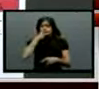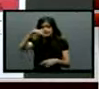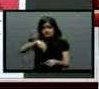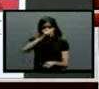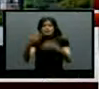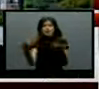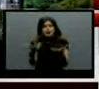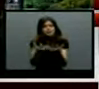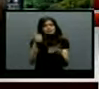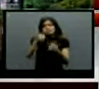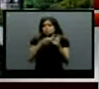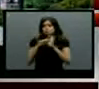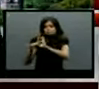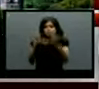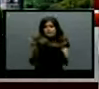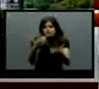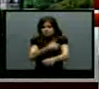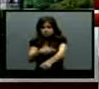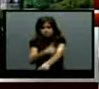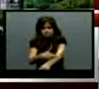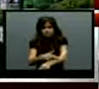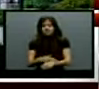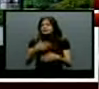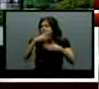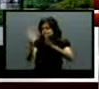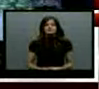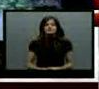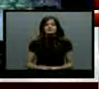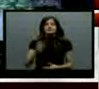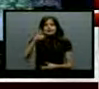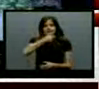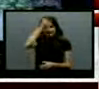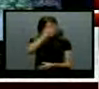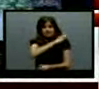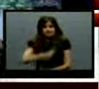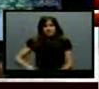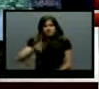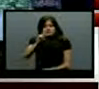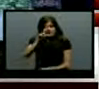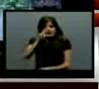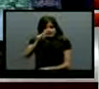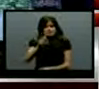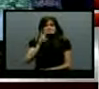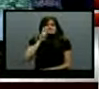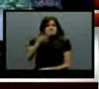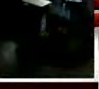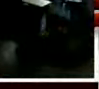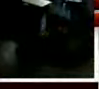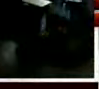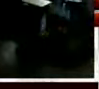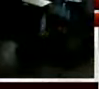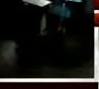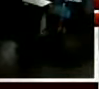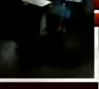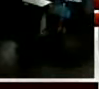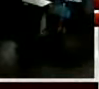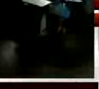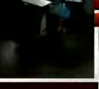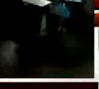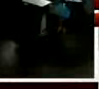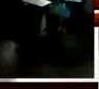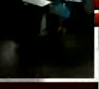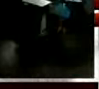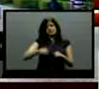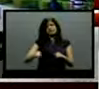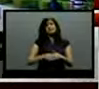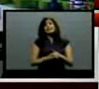cuentas, no nos parece la corrupción. Entonces yo creo que en las urnas indudablemente que esto le va a pesar al PRD. Ha sido un